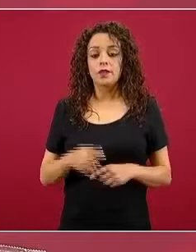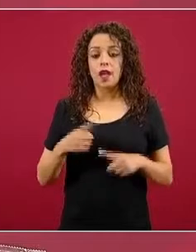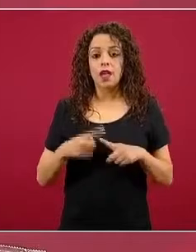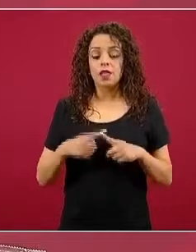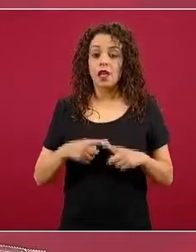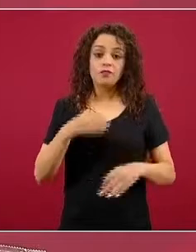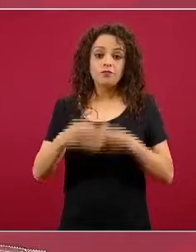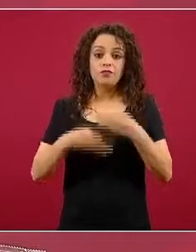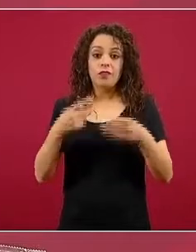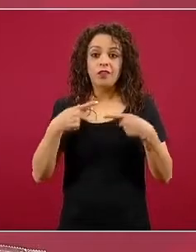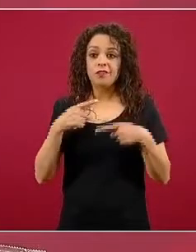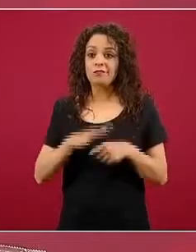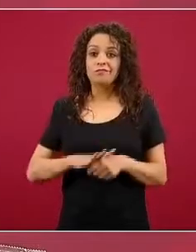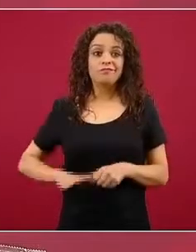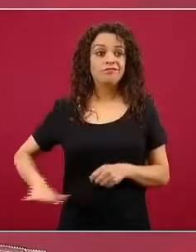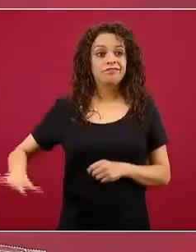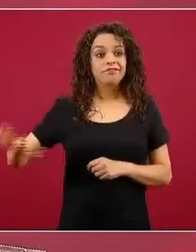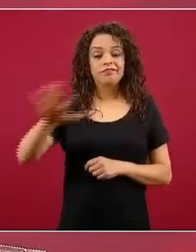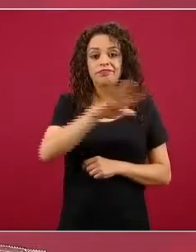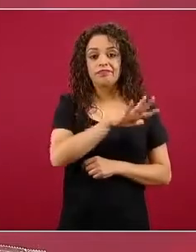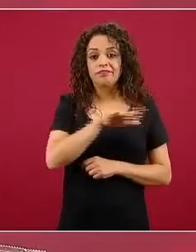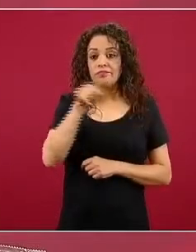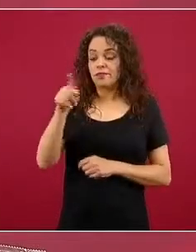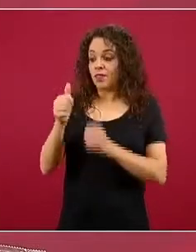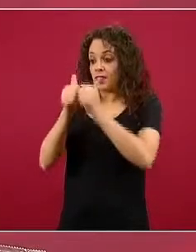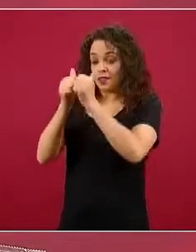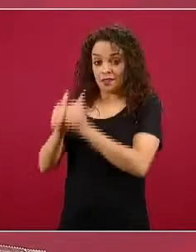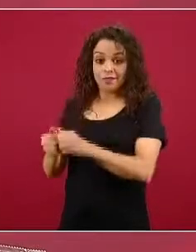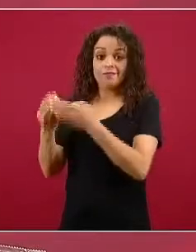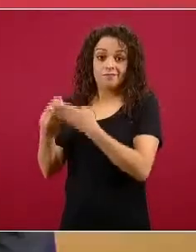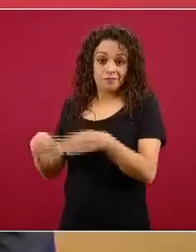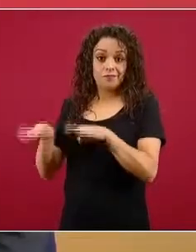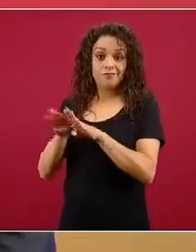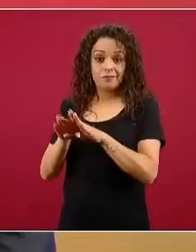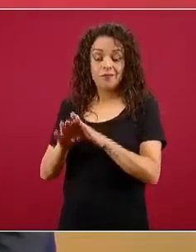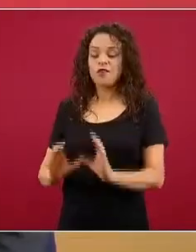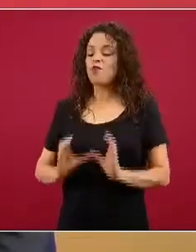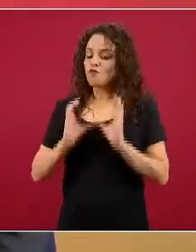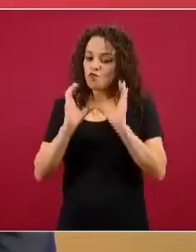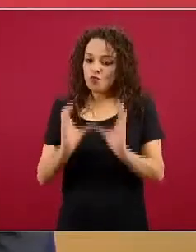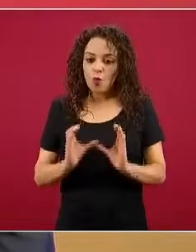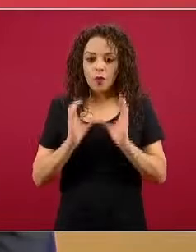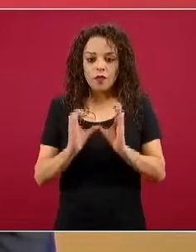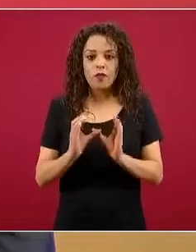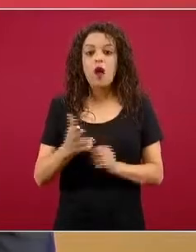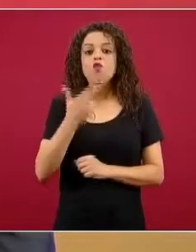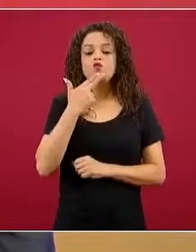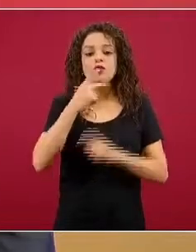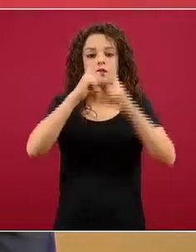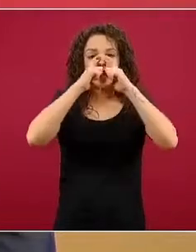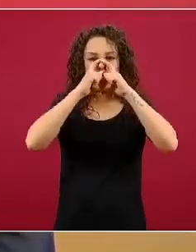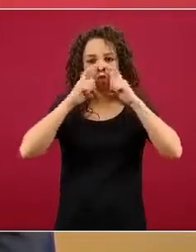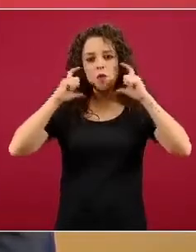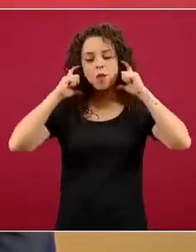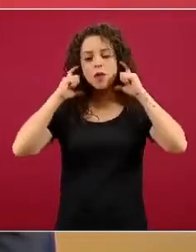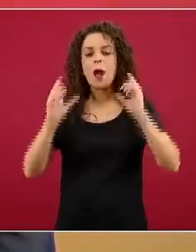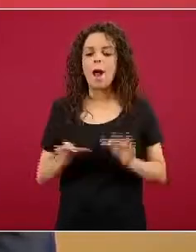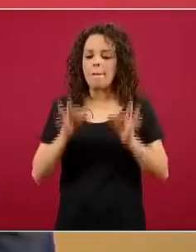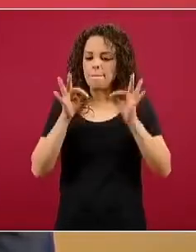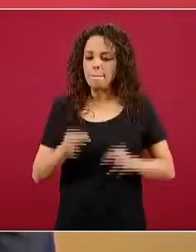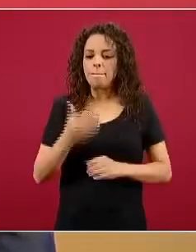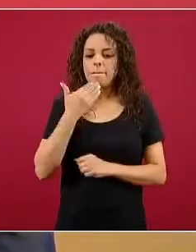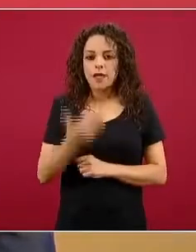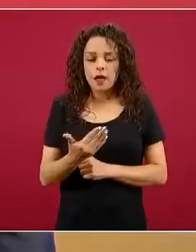a las personas que desde sus casas se han quedado, se han cuidado, han utilizado su cubrebocas correctamente, se han lavado